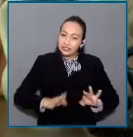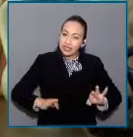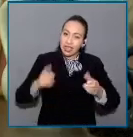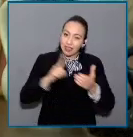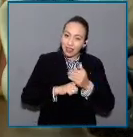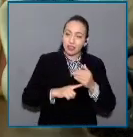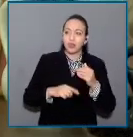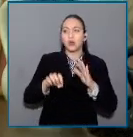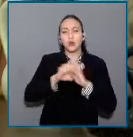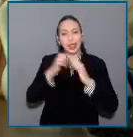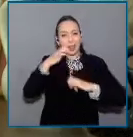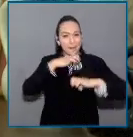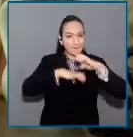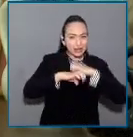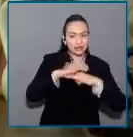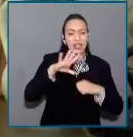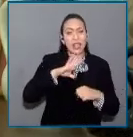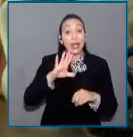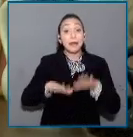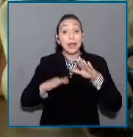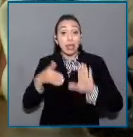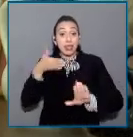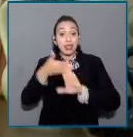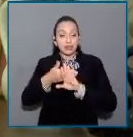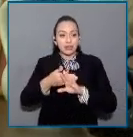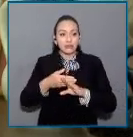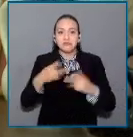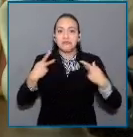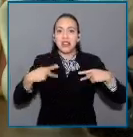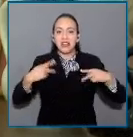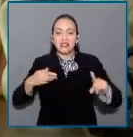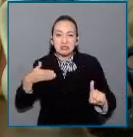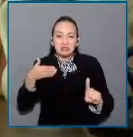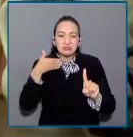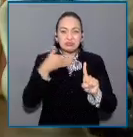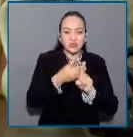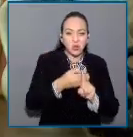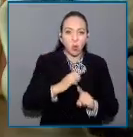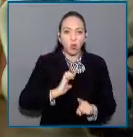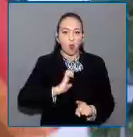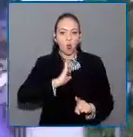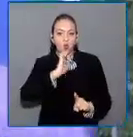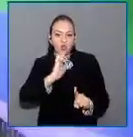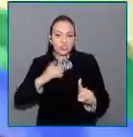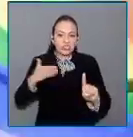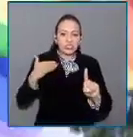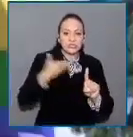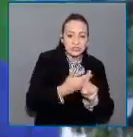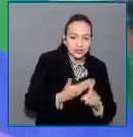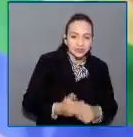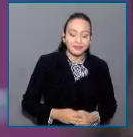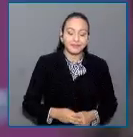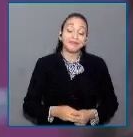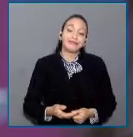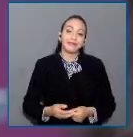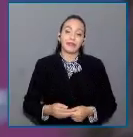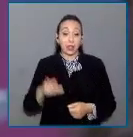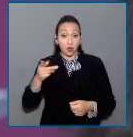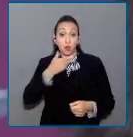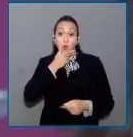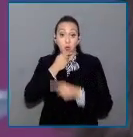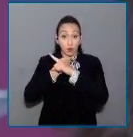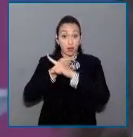cuando hay crímenes de odio. Gerardo Sánchez, periodista y defensor de derechos humanos, es el autor